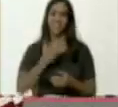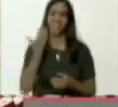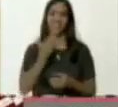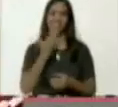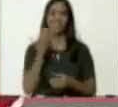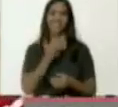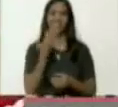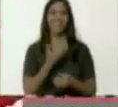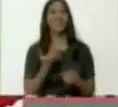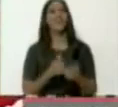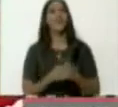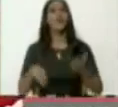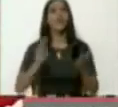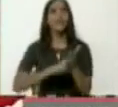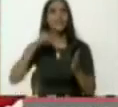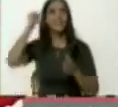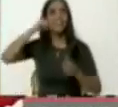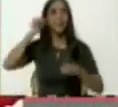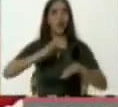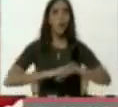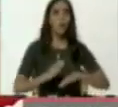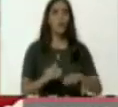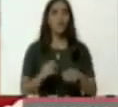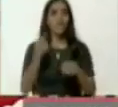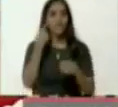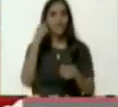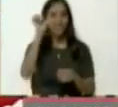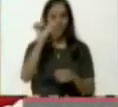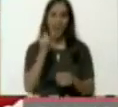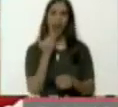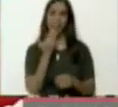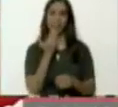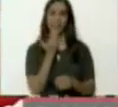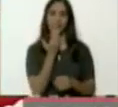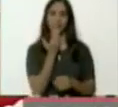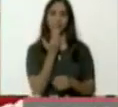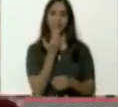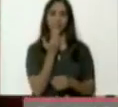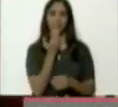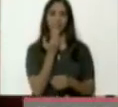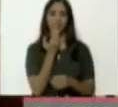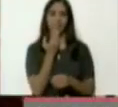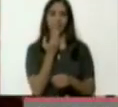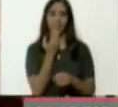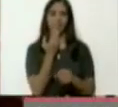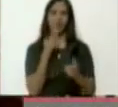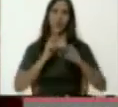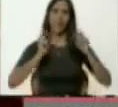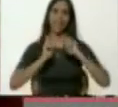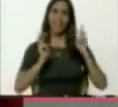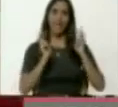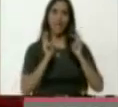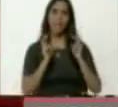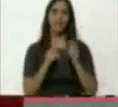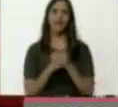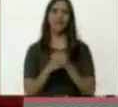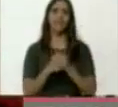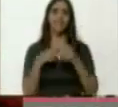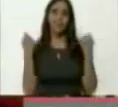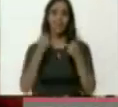Mira, vamos a repetir este video porque acabo de notar algo. Y es que con el tema de la campaña de Donald